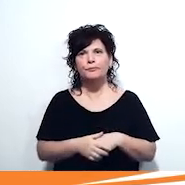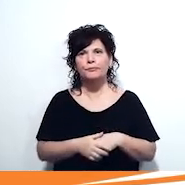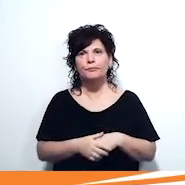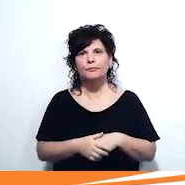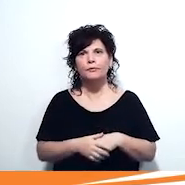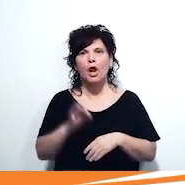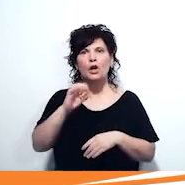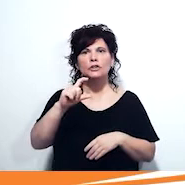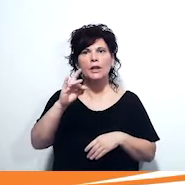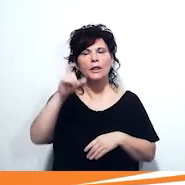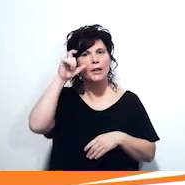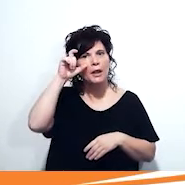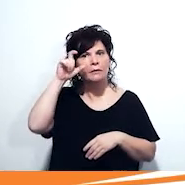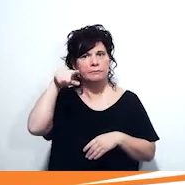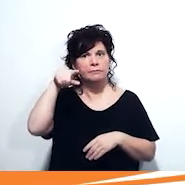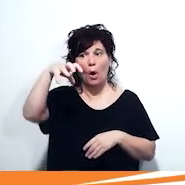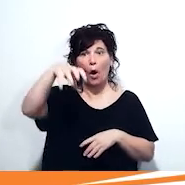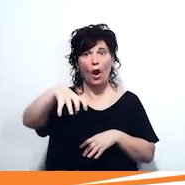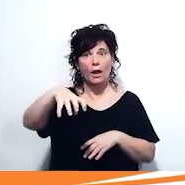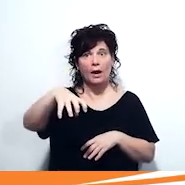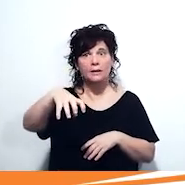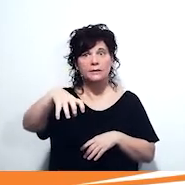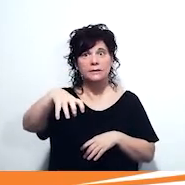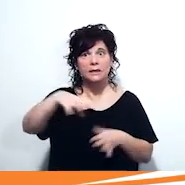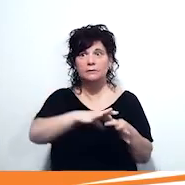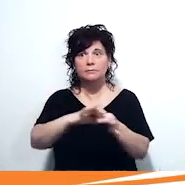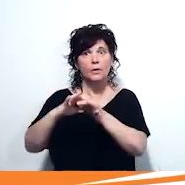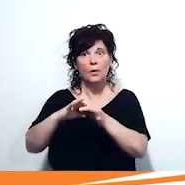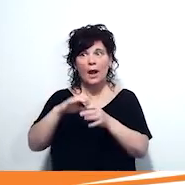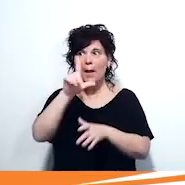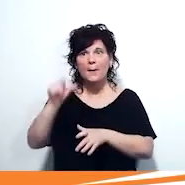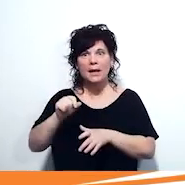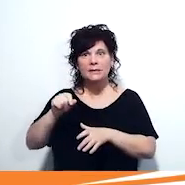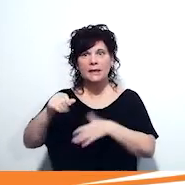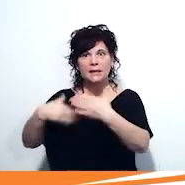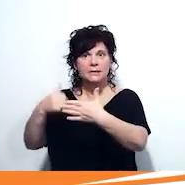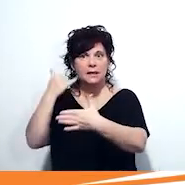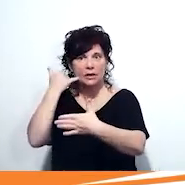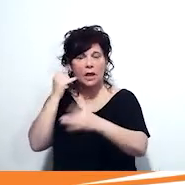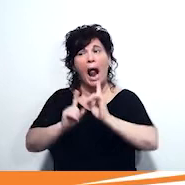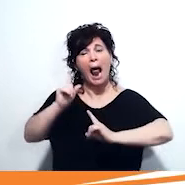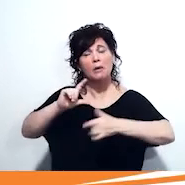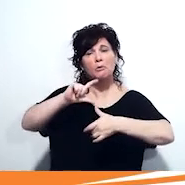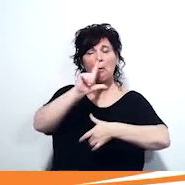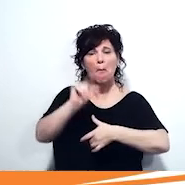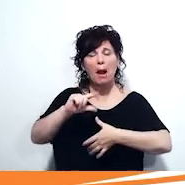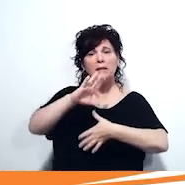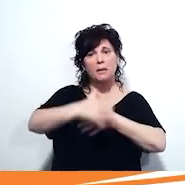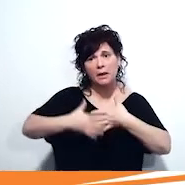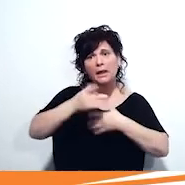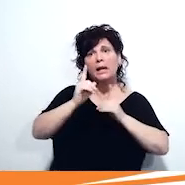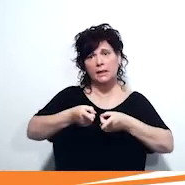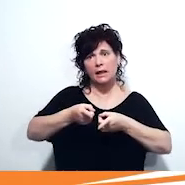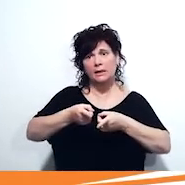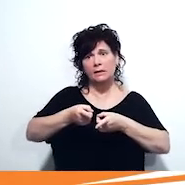la OECD, como les dije, es una organización que nuclea a los países desarrollados, algunos países de América Latina. Como les